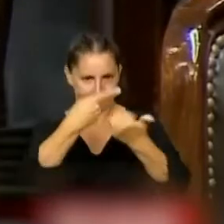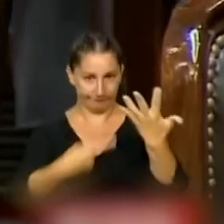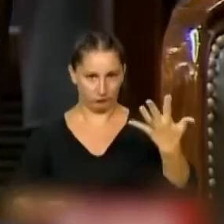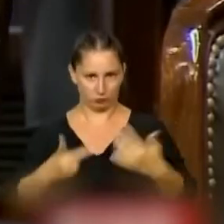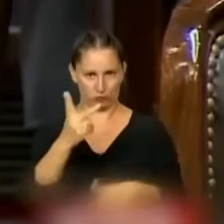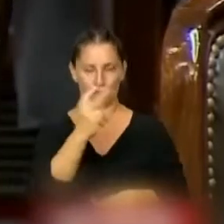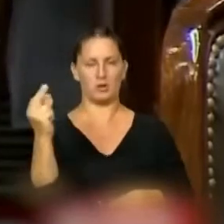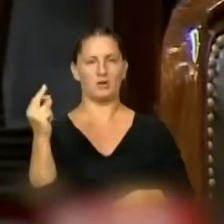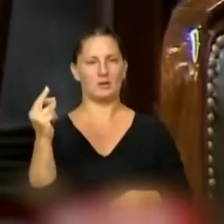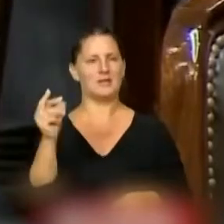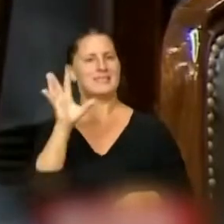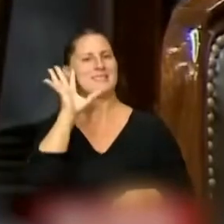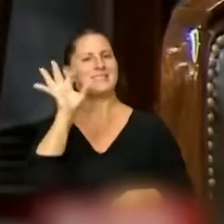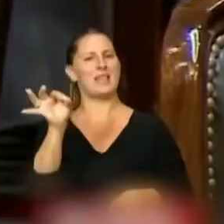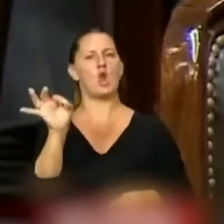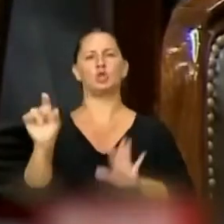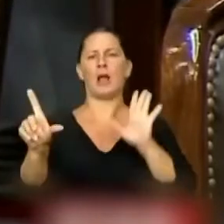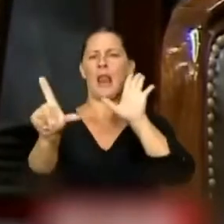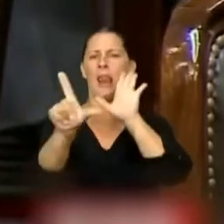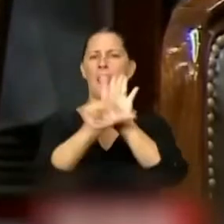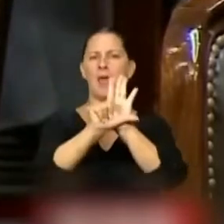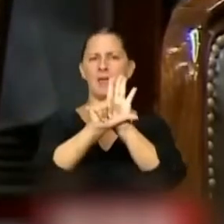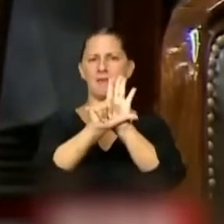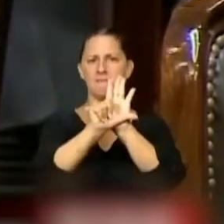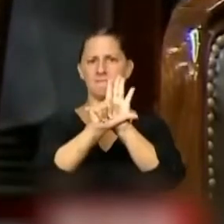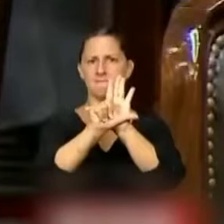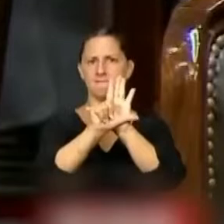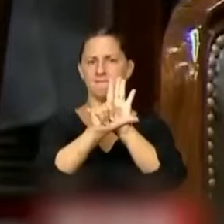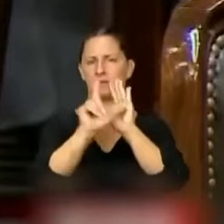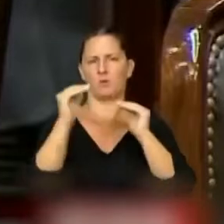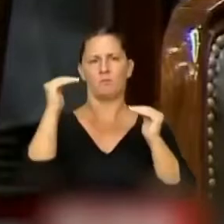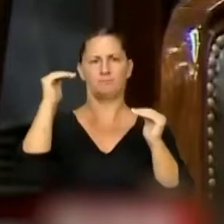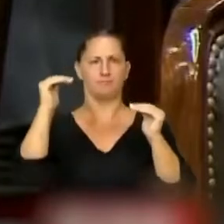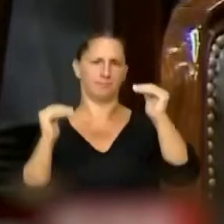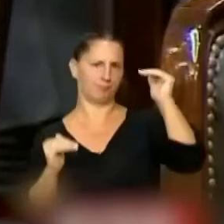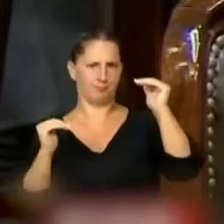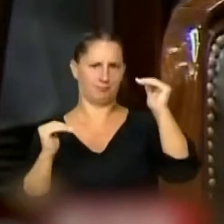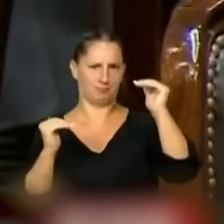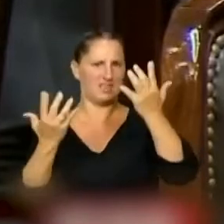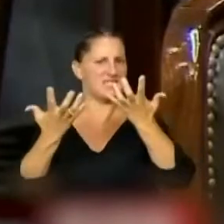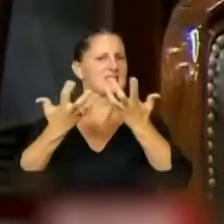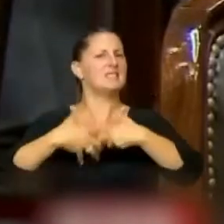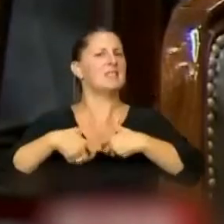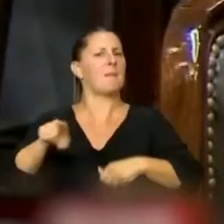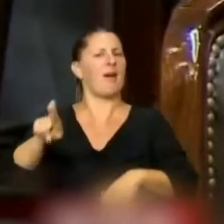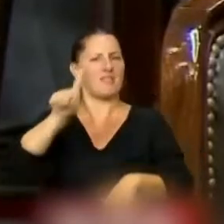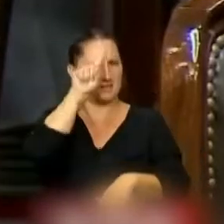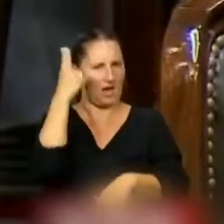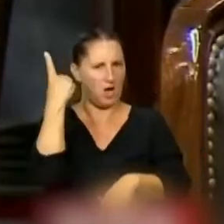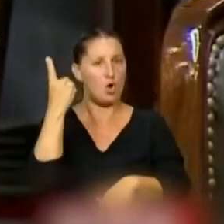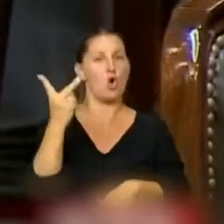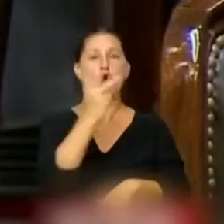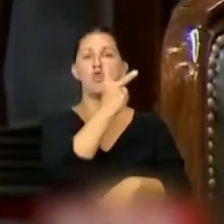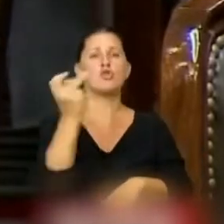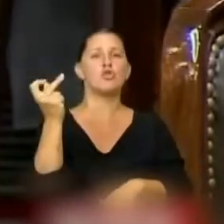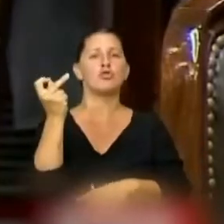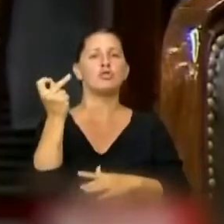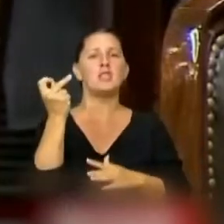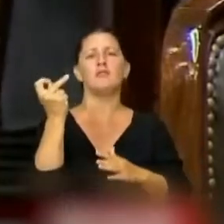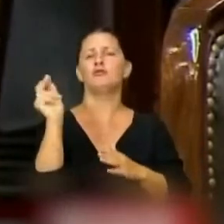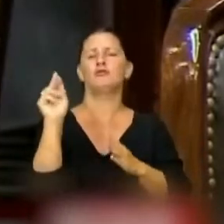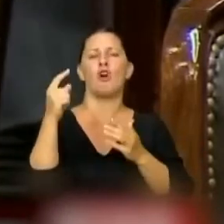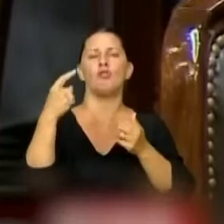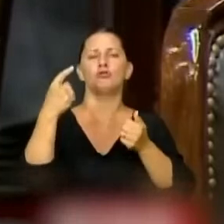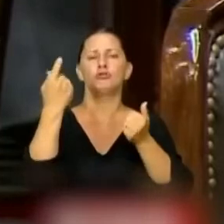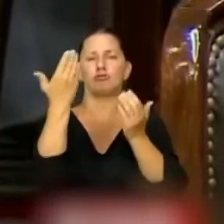¿Y cómo se prepara ahí con la precandidatura frente a Roberto García Moritán, que va a disputar